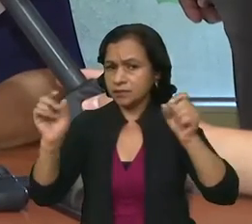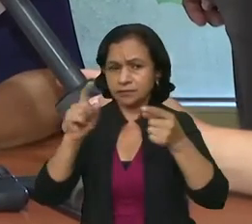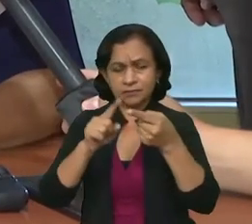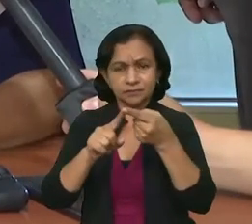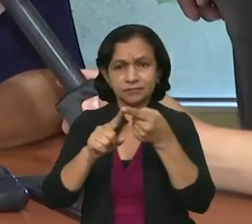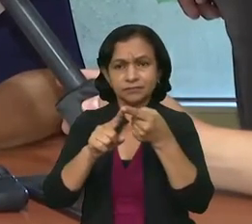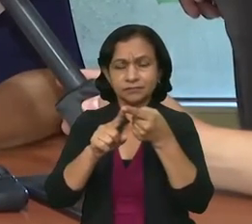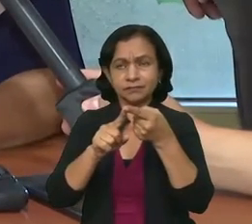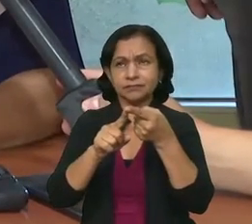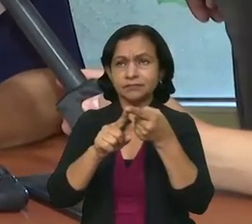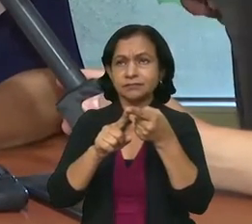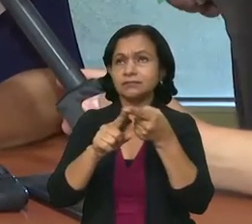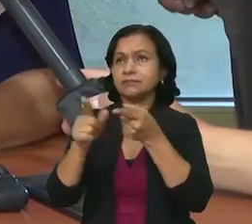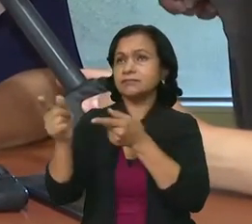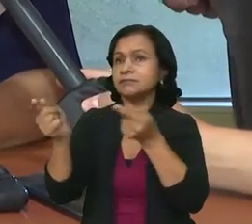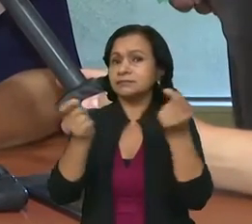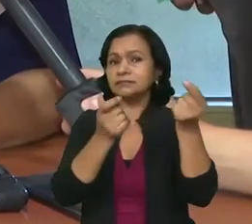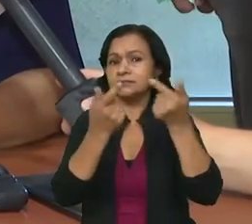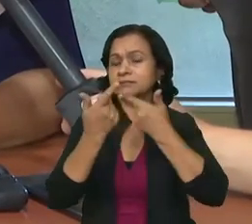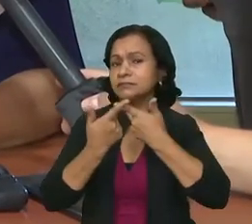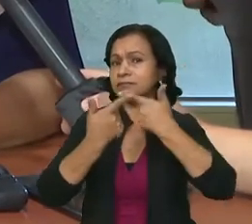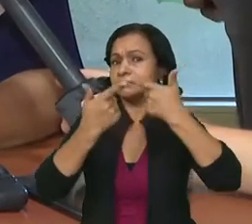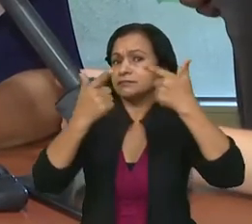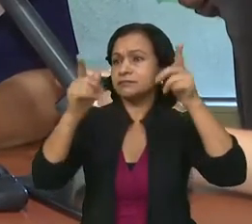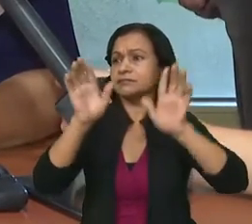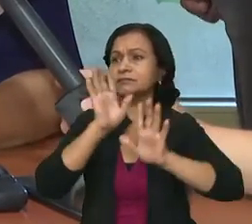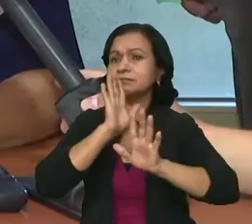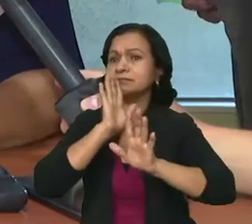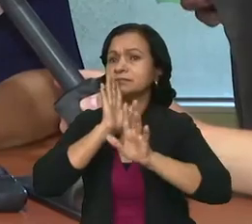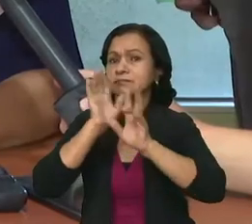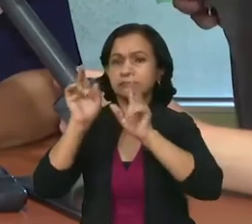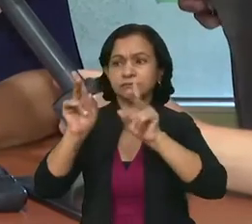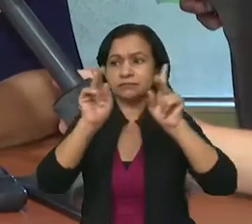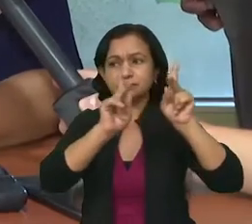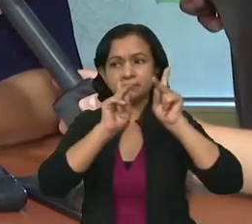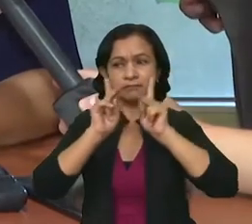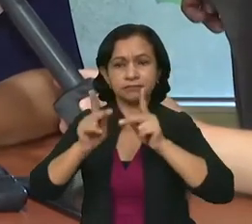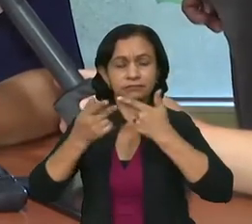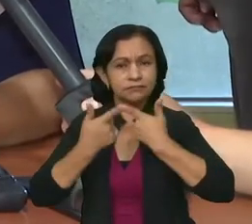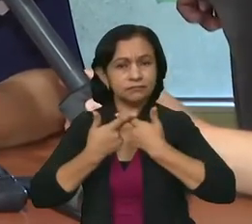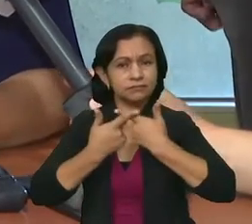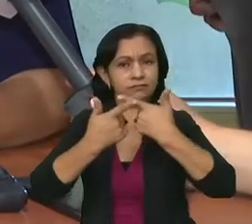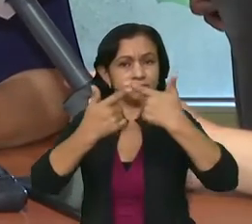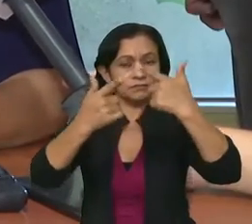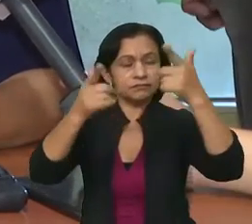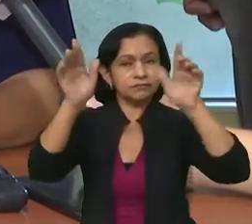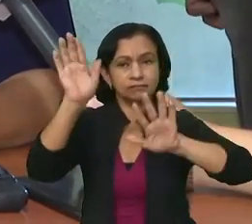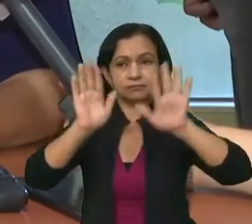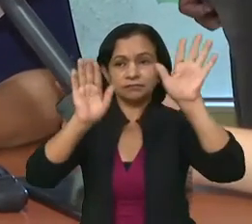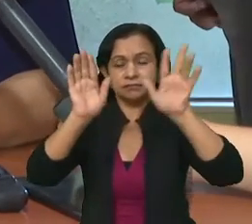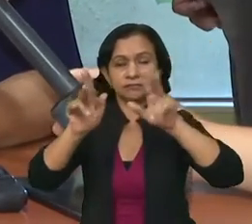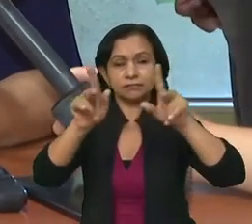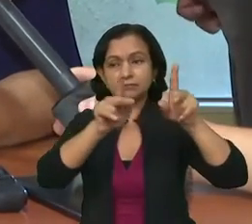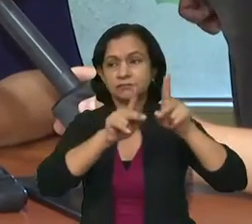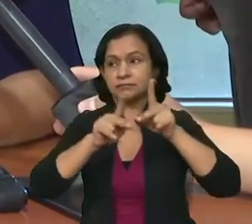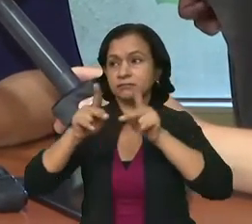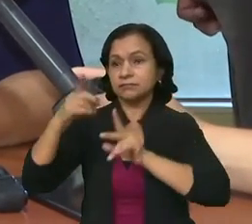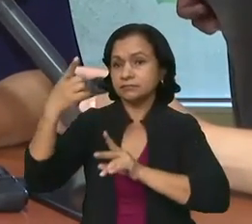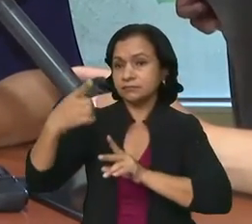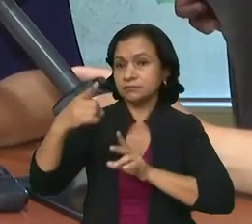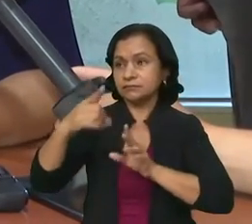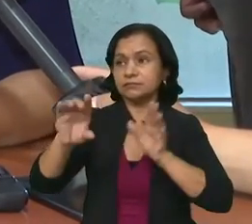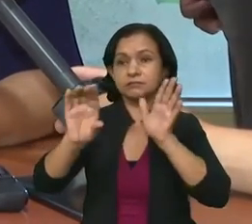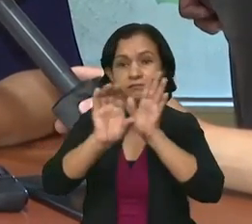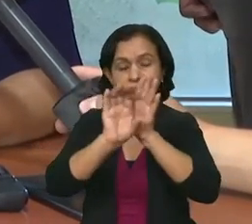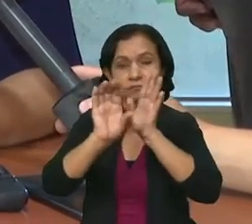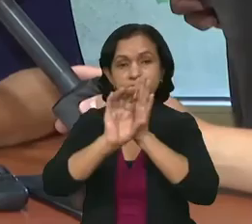regular la libertad de expresión. O sea, la libertad de expresión es un derecho constitucional